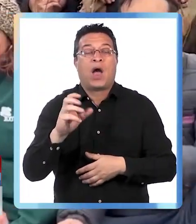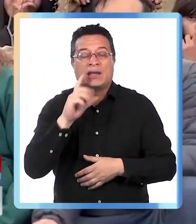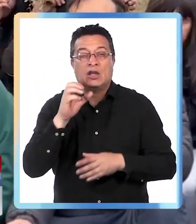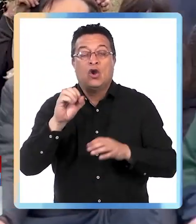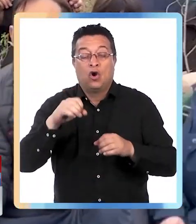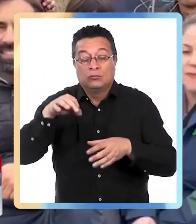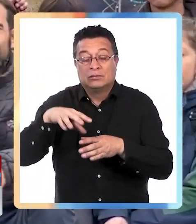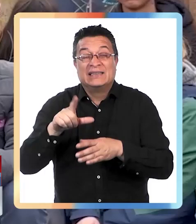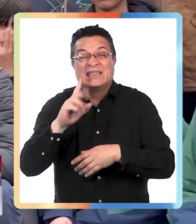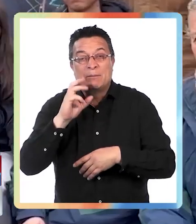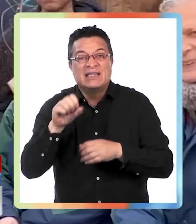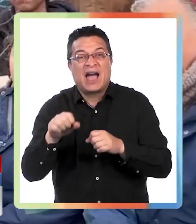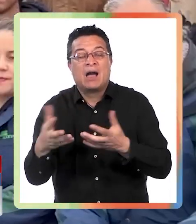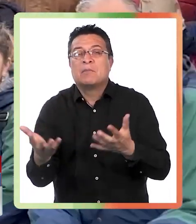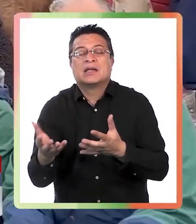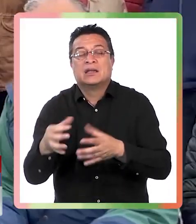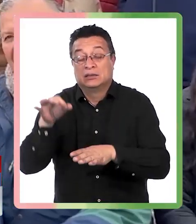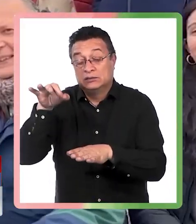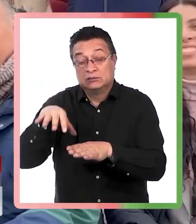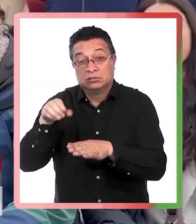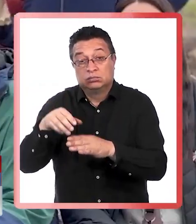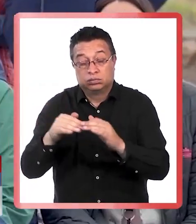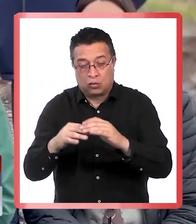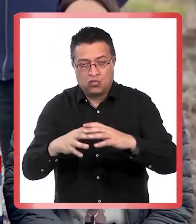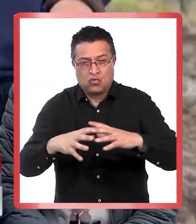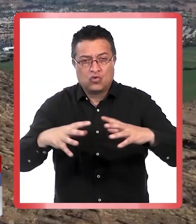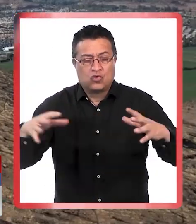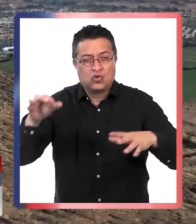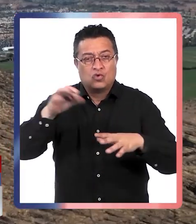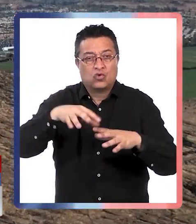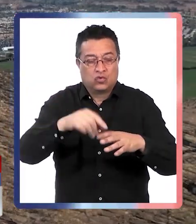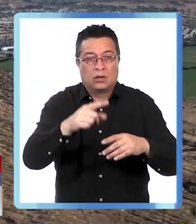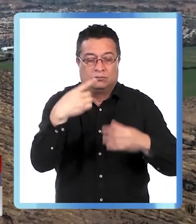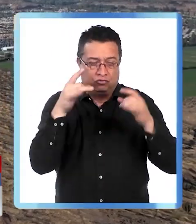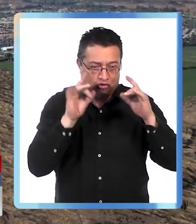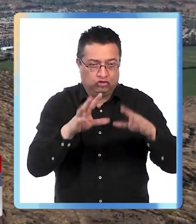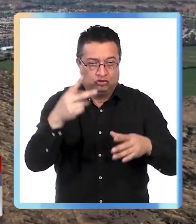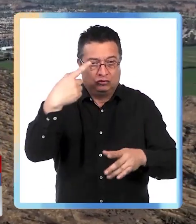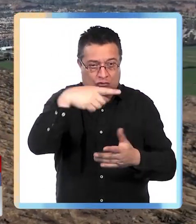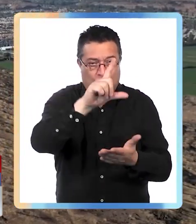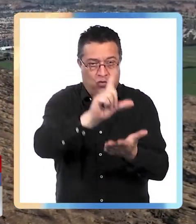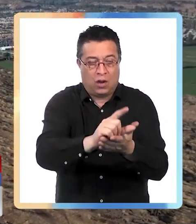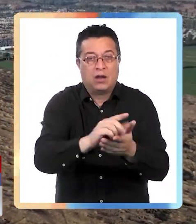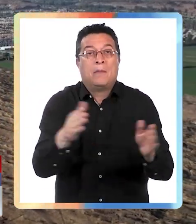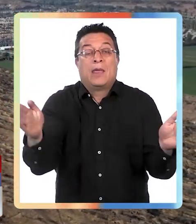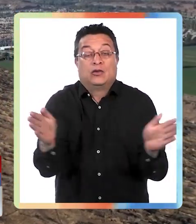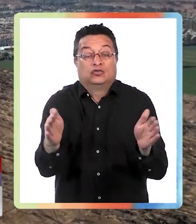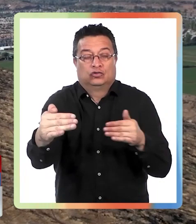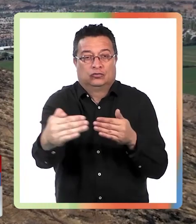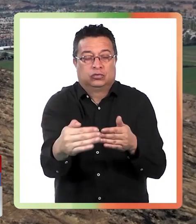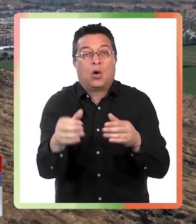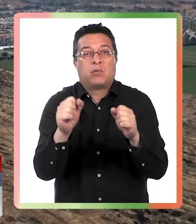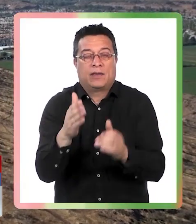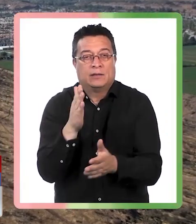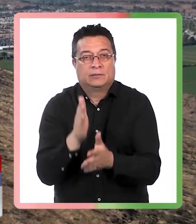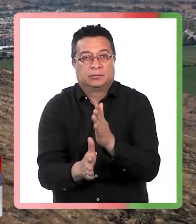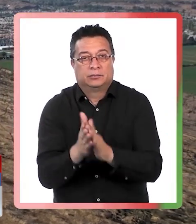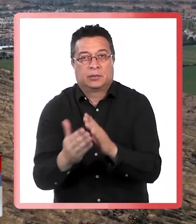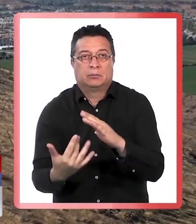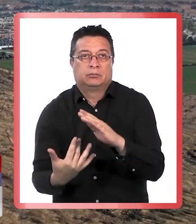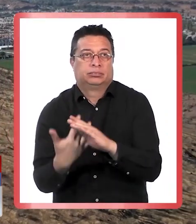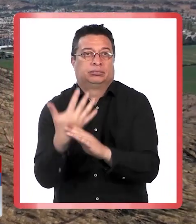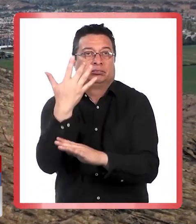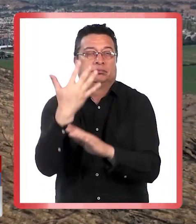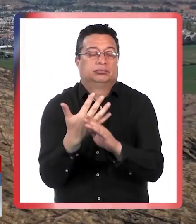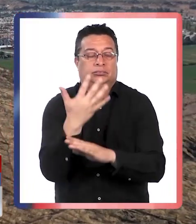o bomba de semillas, que consiste en la plantación en alta densidad con especies nativas en un espacio reducido para así acelerar